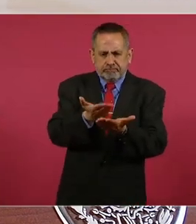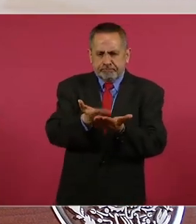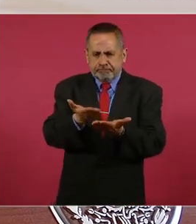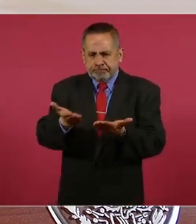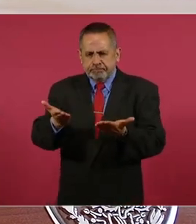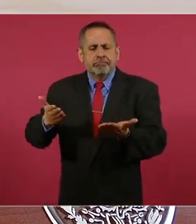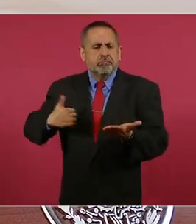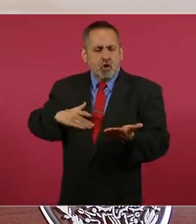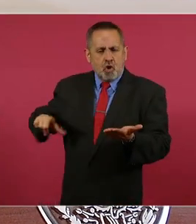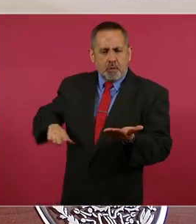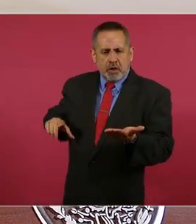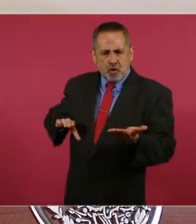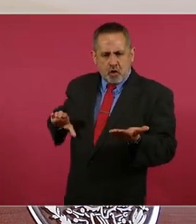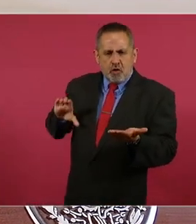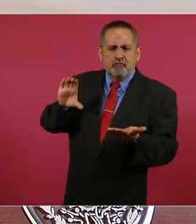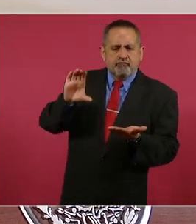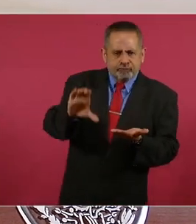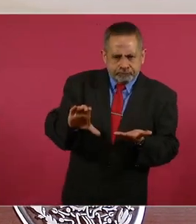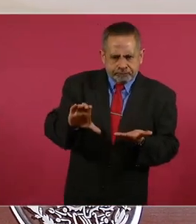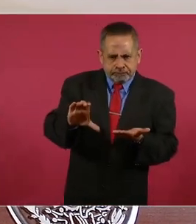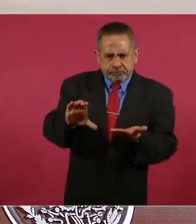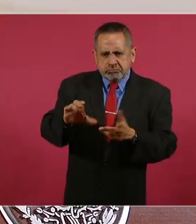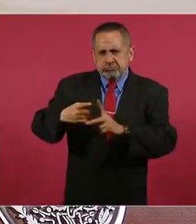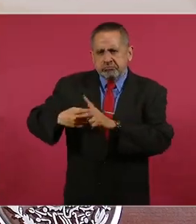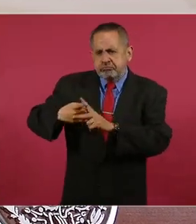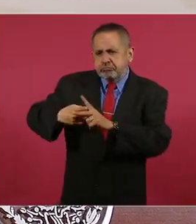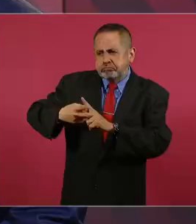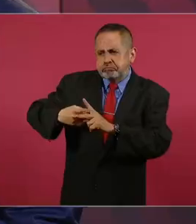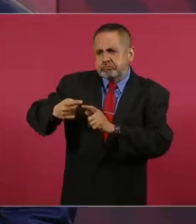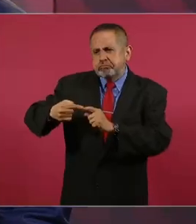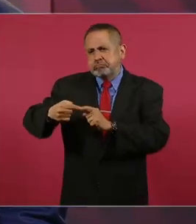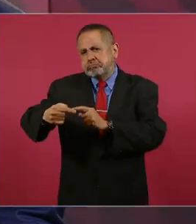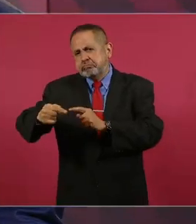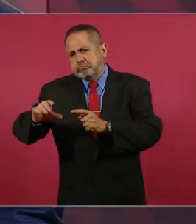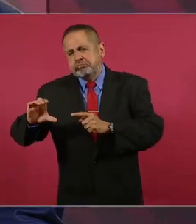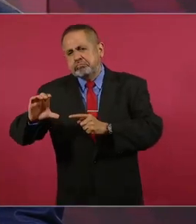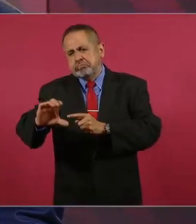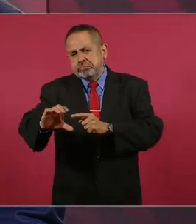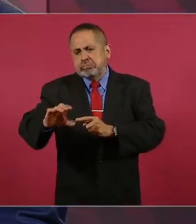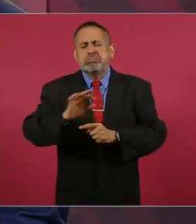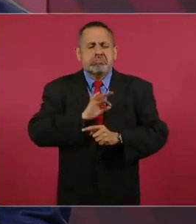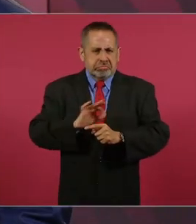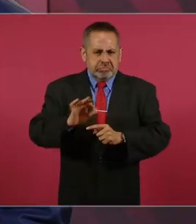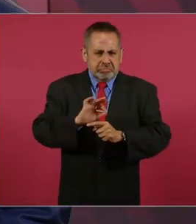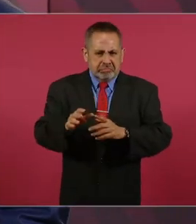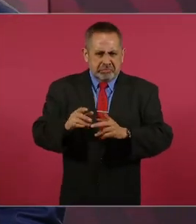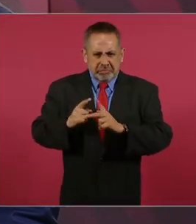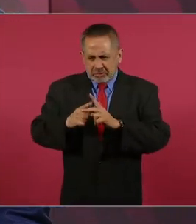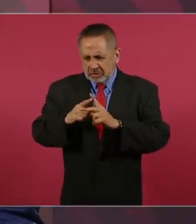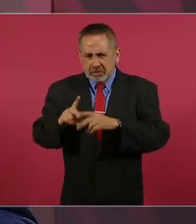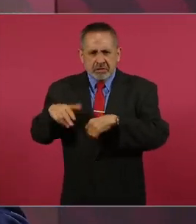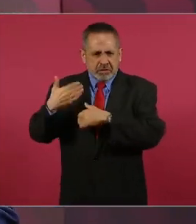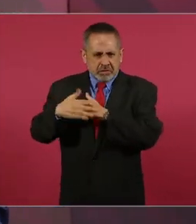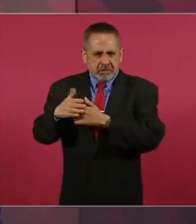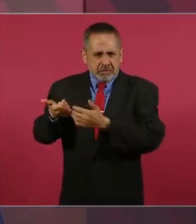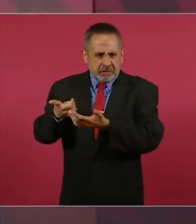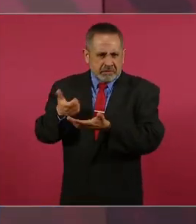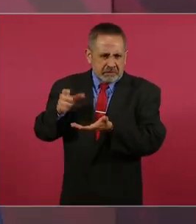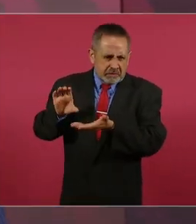lo que nos corresponde y vamos a dejar una proyección se va a hacer una corrida